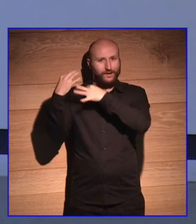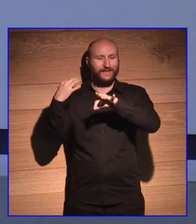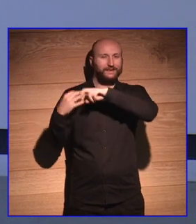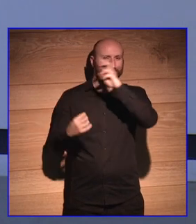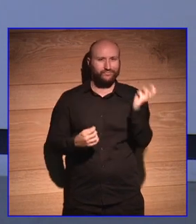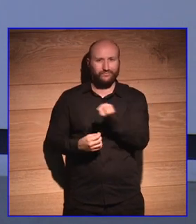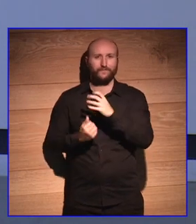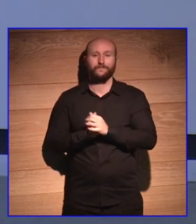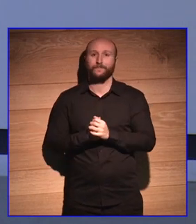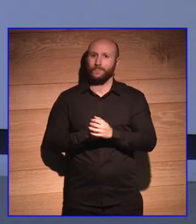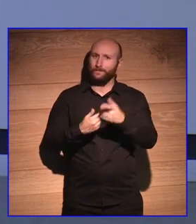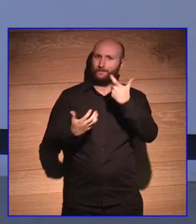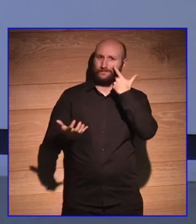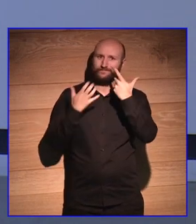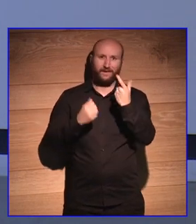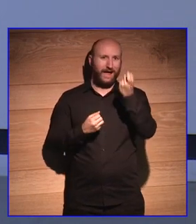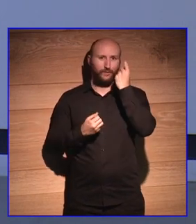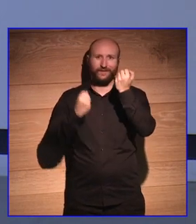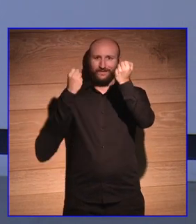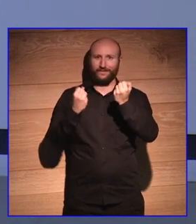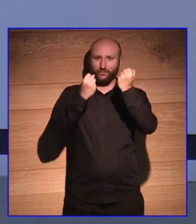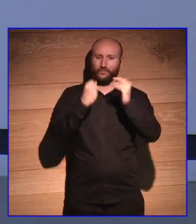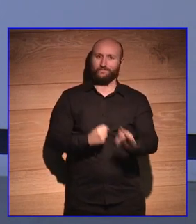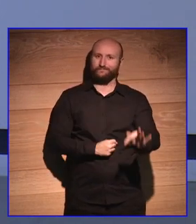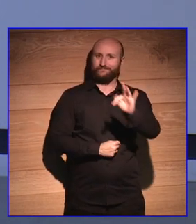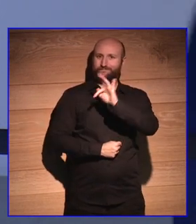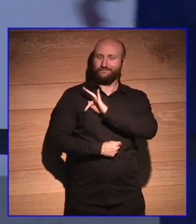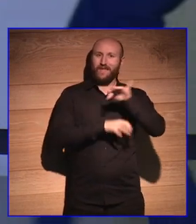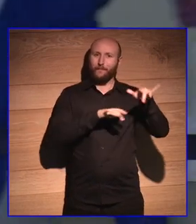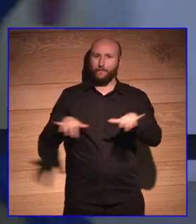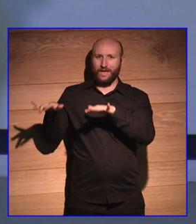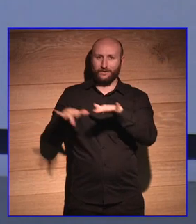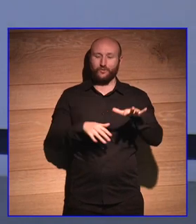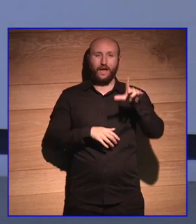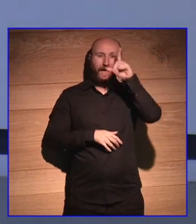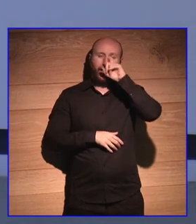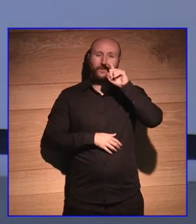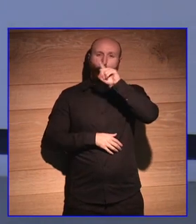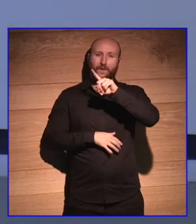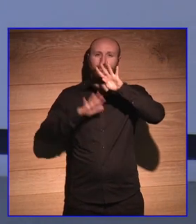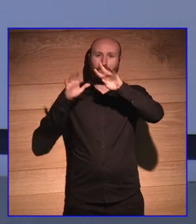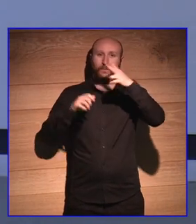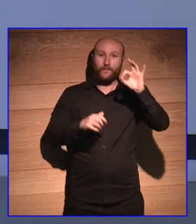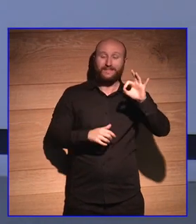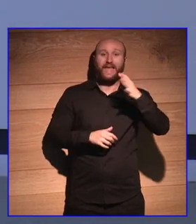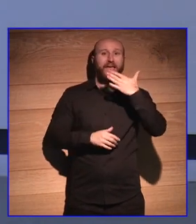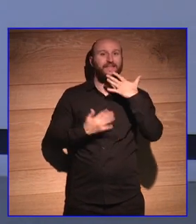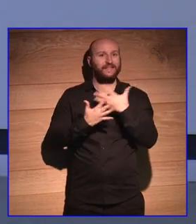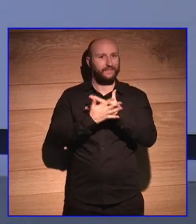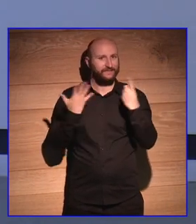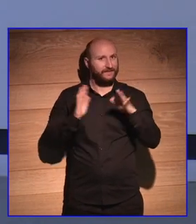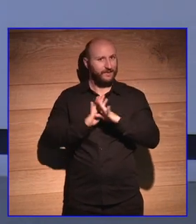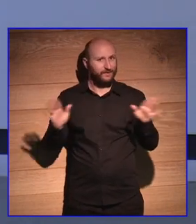destacó como alumna de esta institución obteniendo los premios extraordinarios de armonía y piano en 1920 con tan solo 16 años de edad